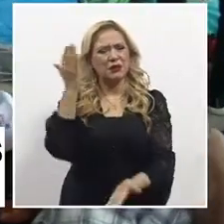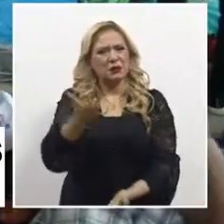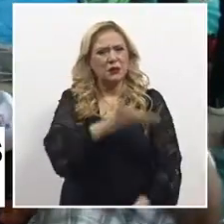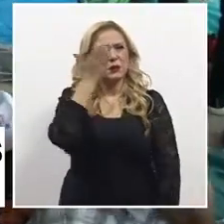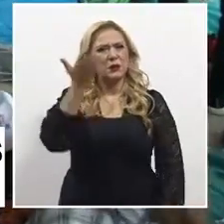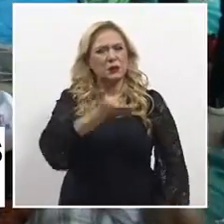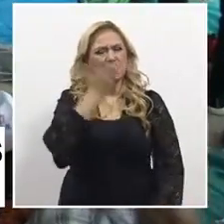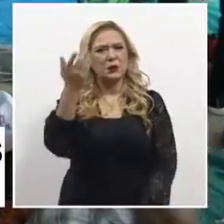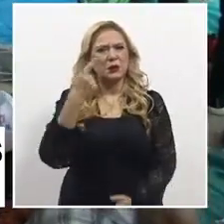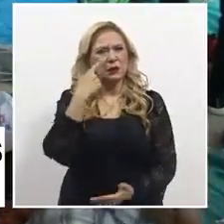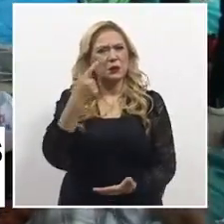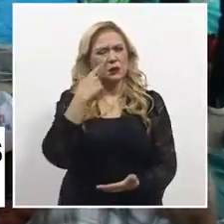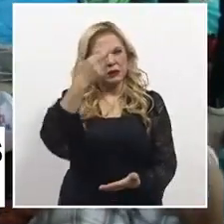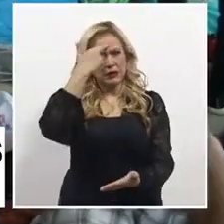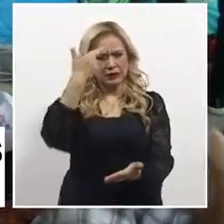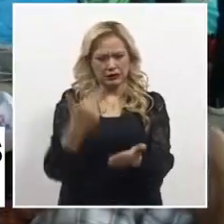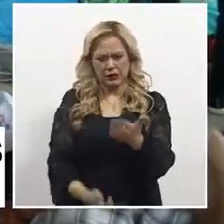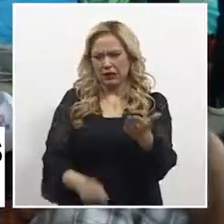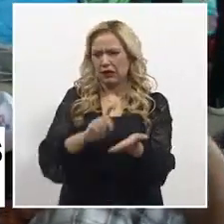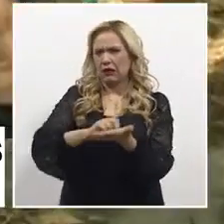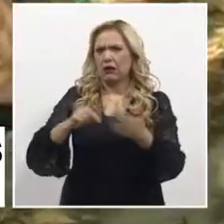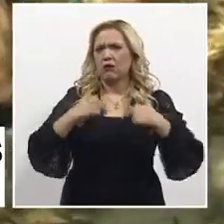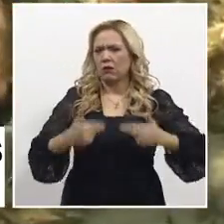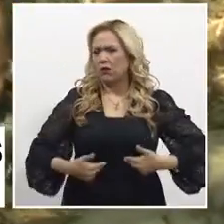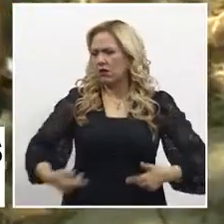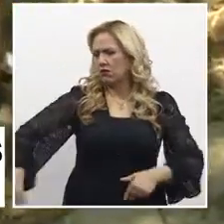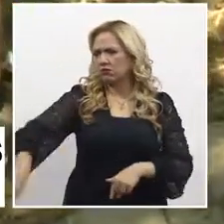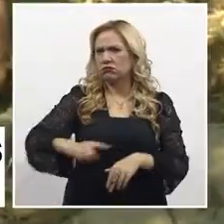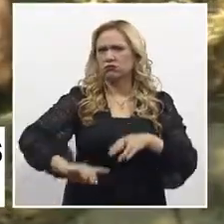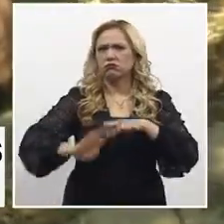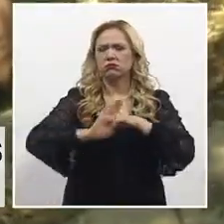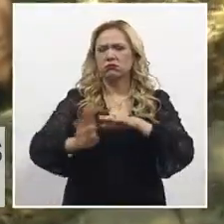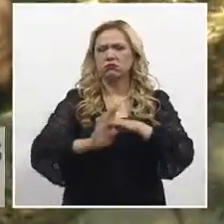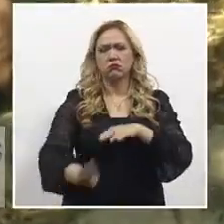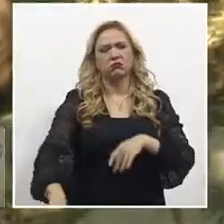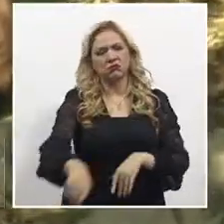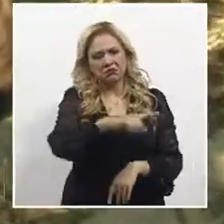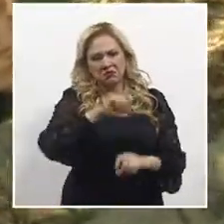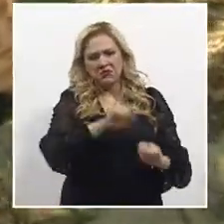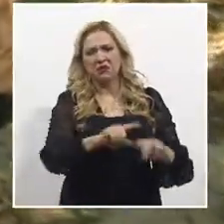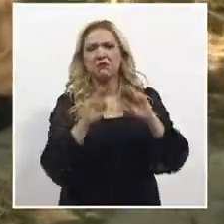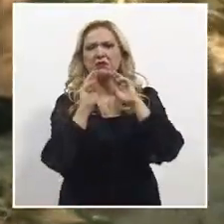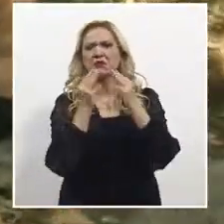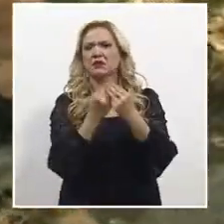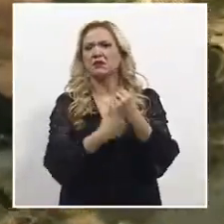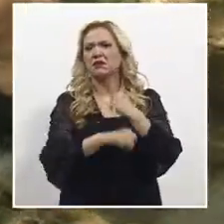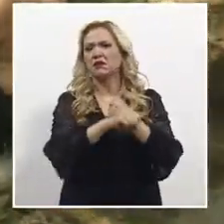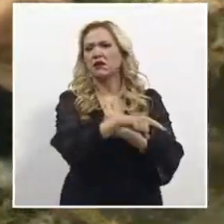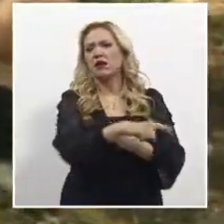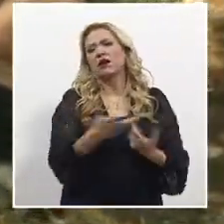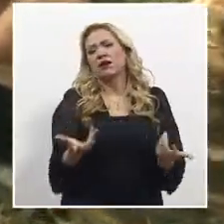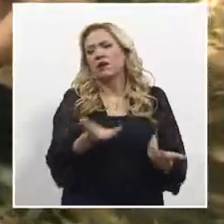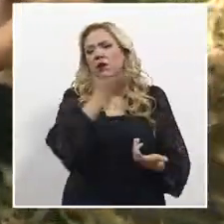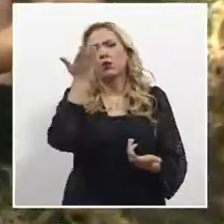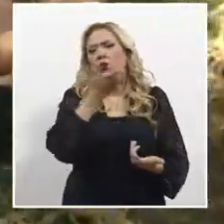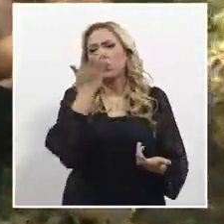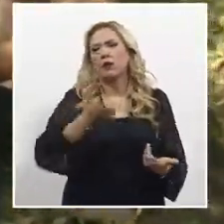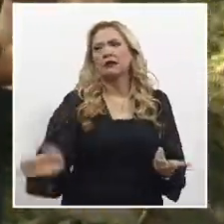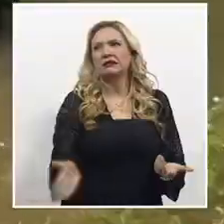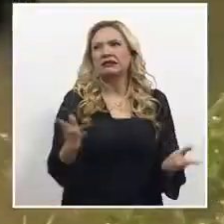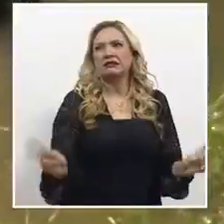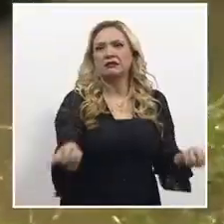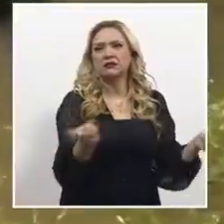a la constante violación de los derechos humanos de los indocumentados por parte de las organizaciones criminales que se dedican a esta